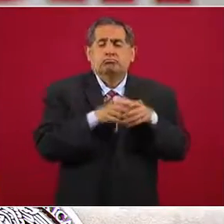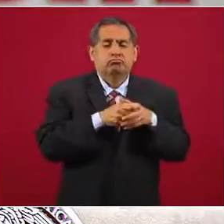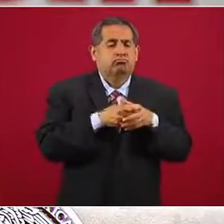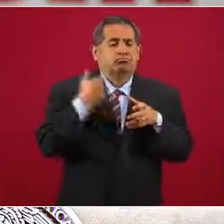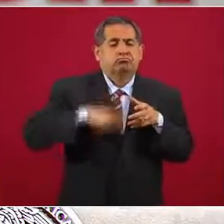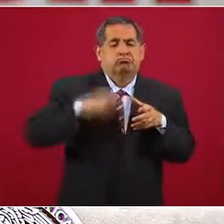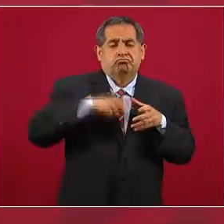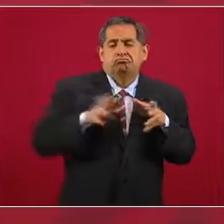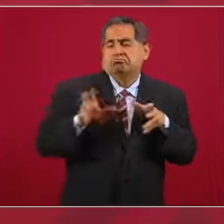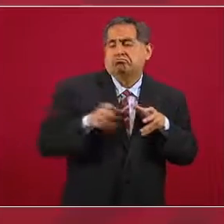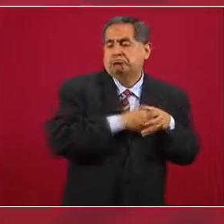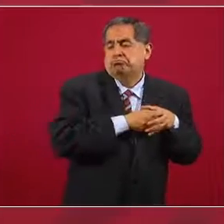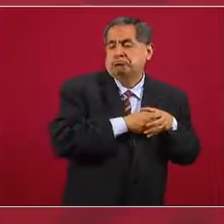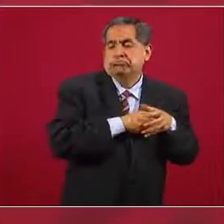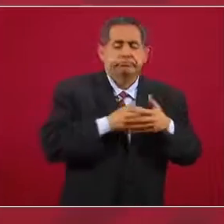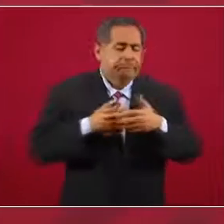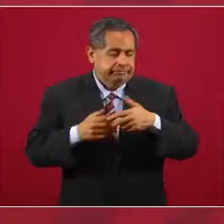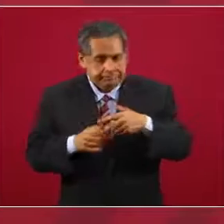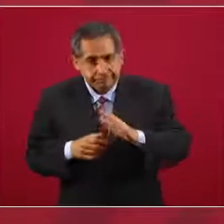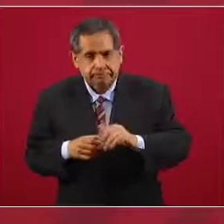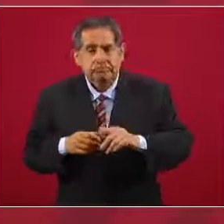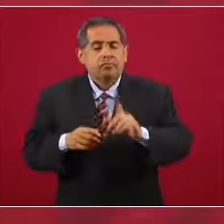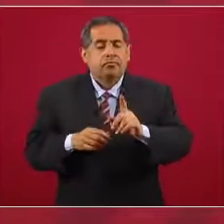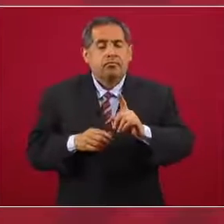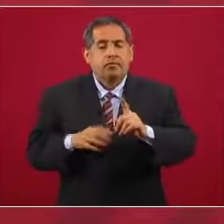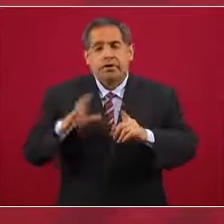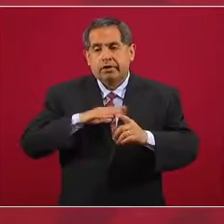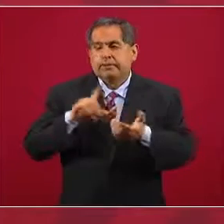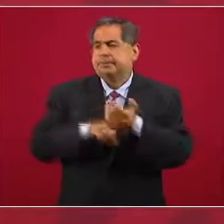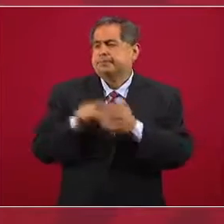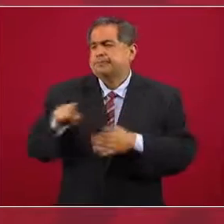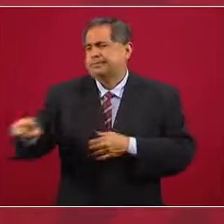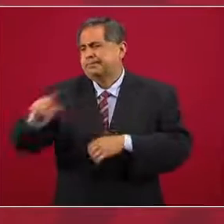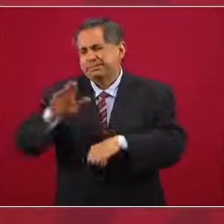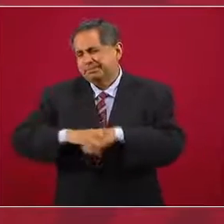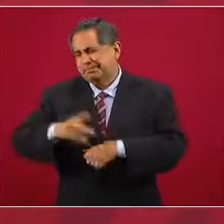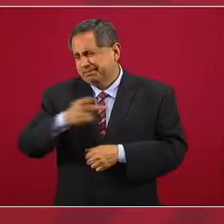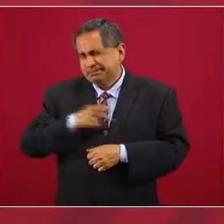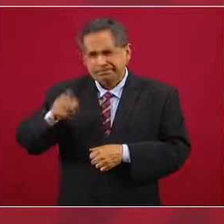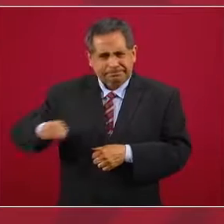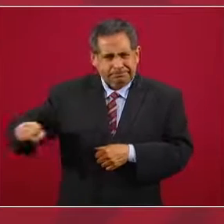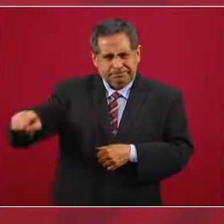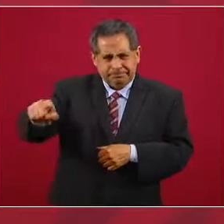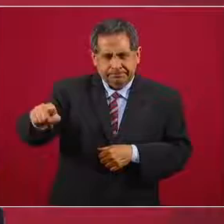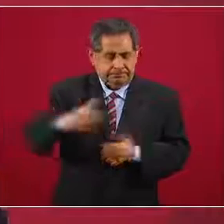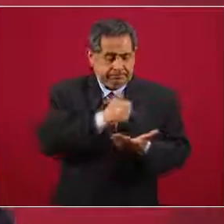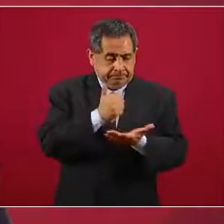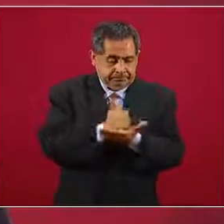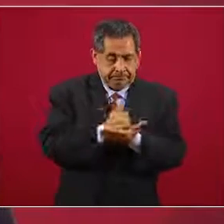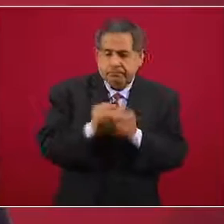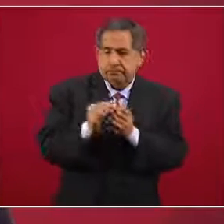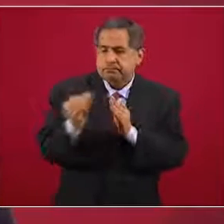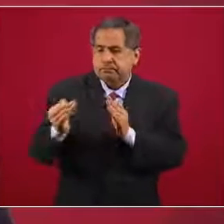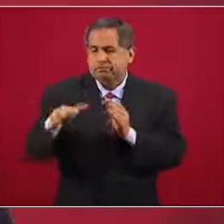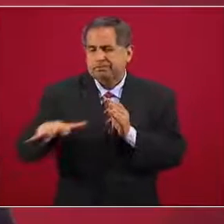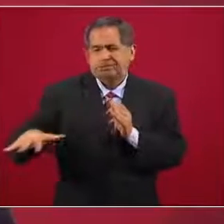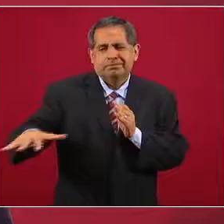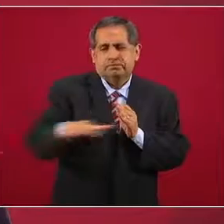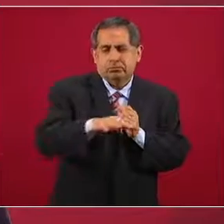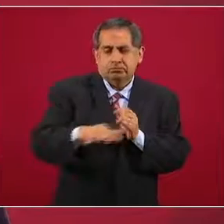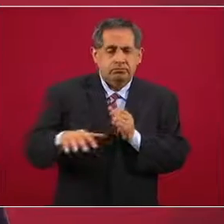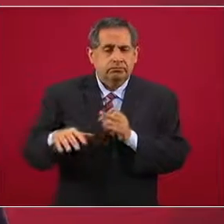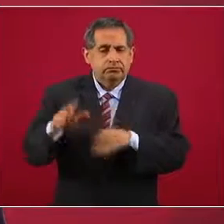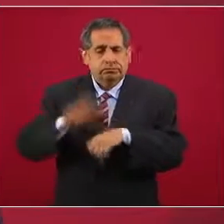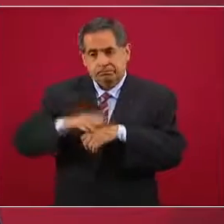varias décadas. Entonces, tenemos zonas muy empobrecidas alrededor de las ciudades y esto fue en la